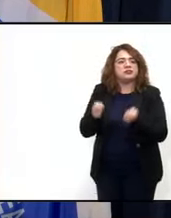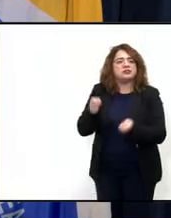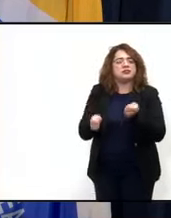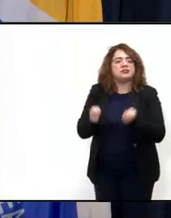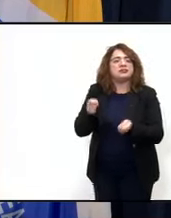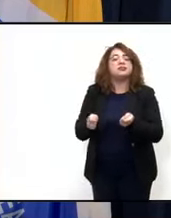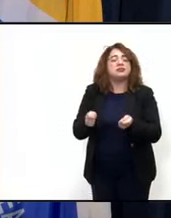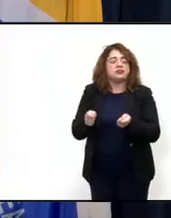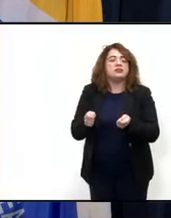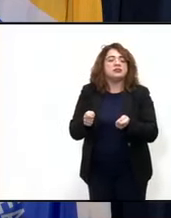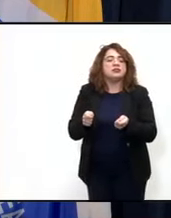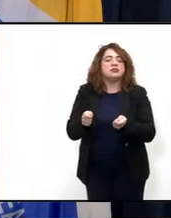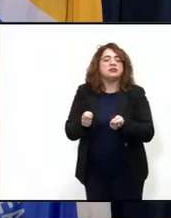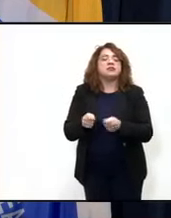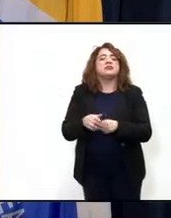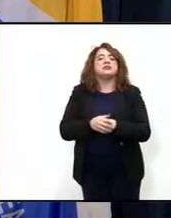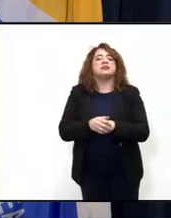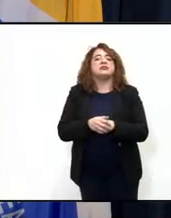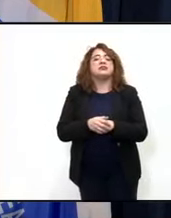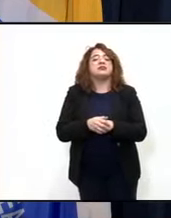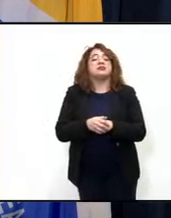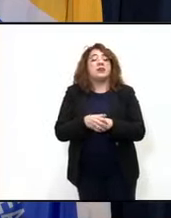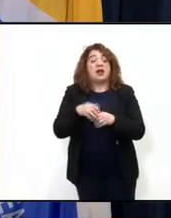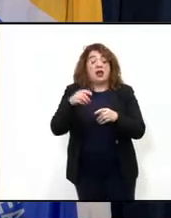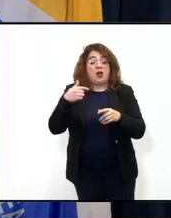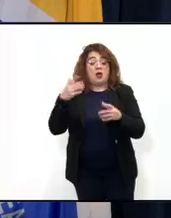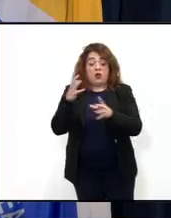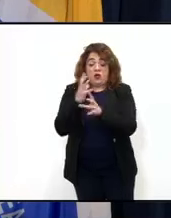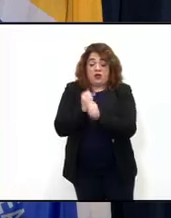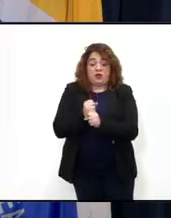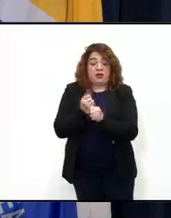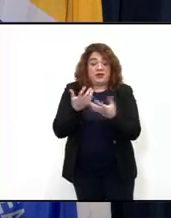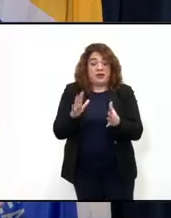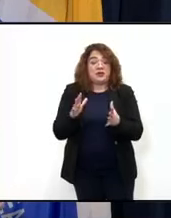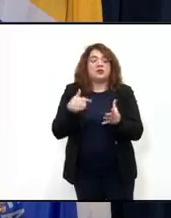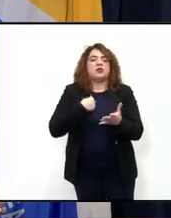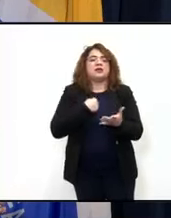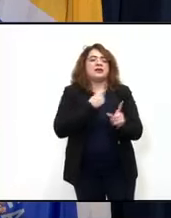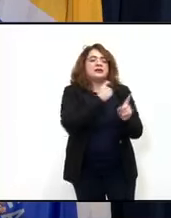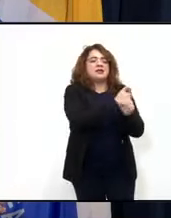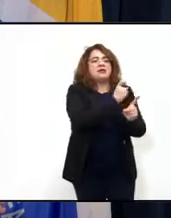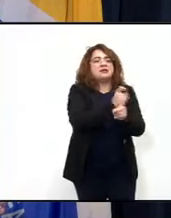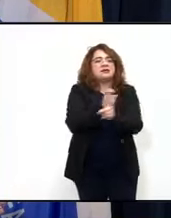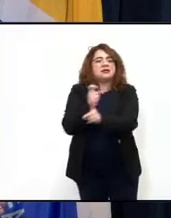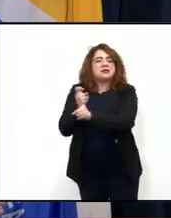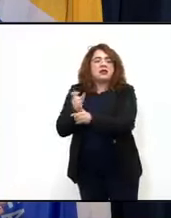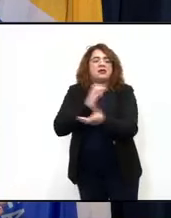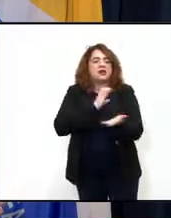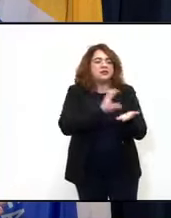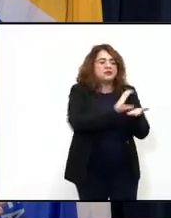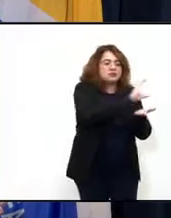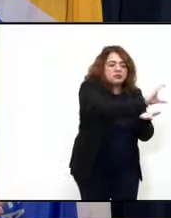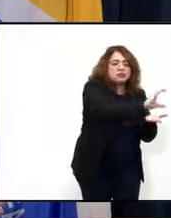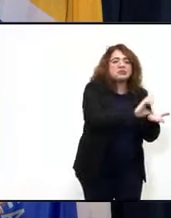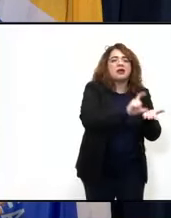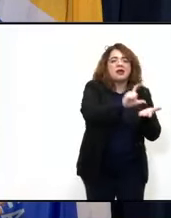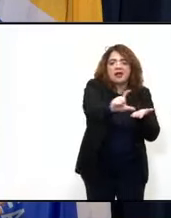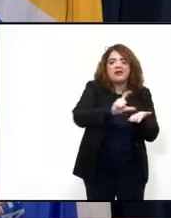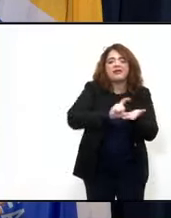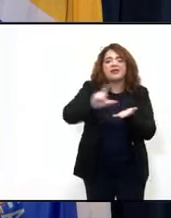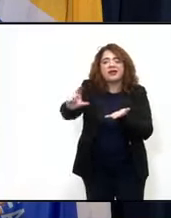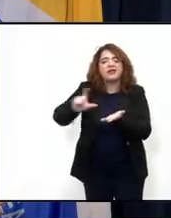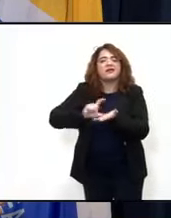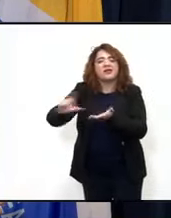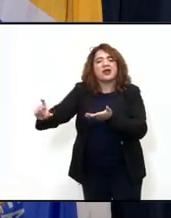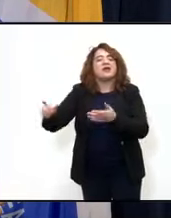un lugar para ofrecer servicios médicos. Luego asignamos algunas de las dosis a hospitales y proveedores